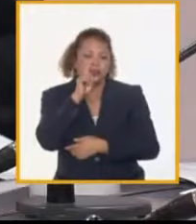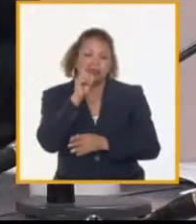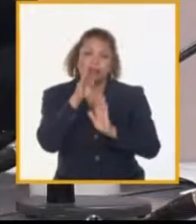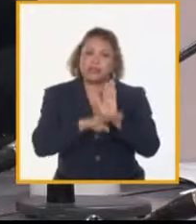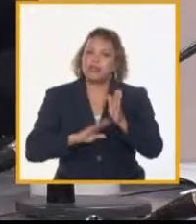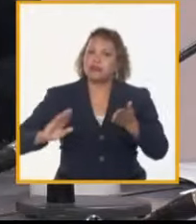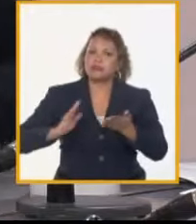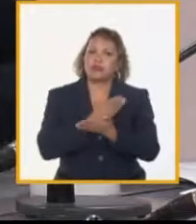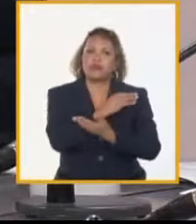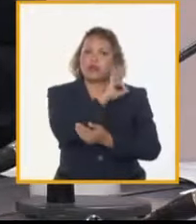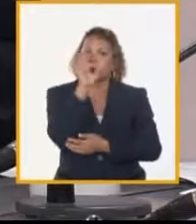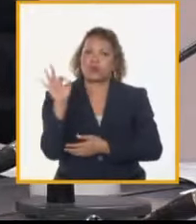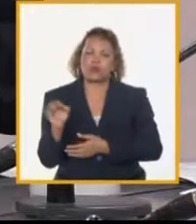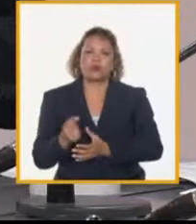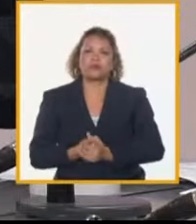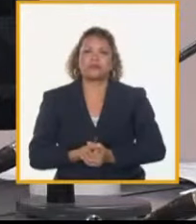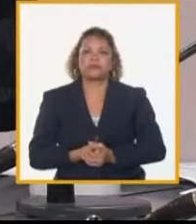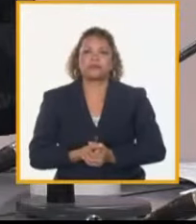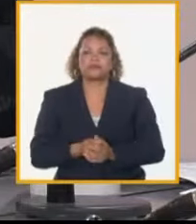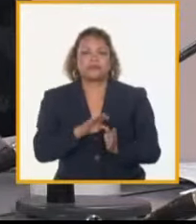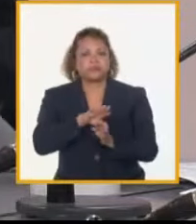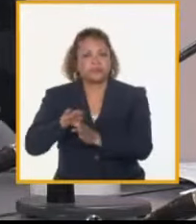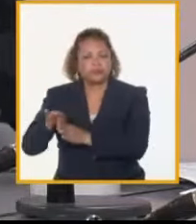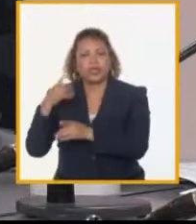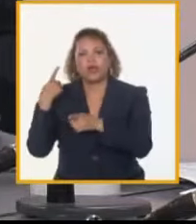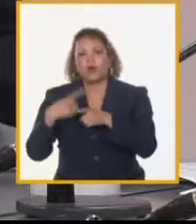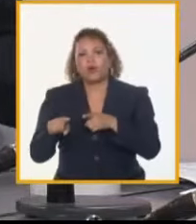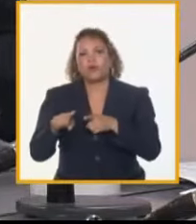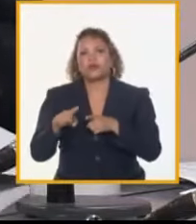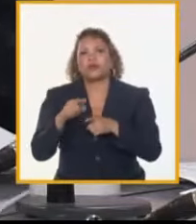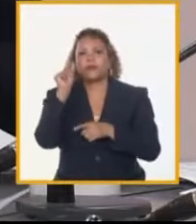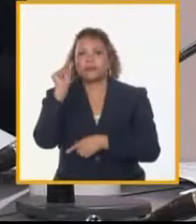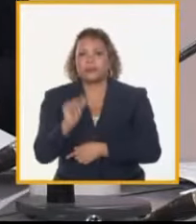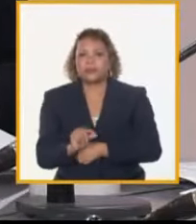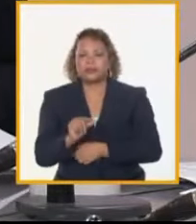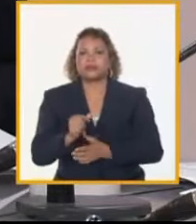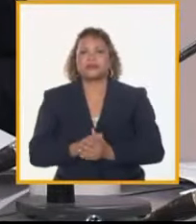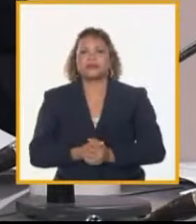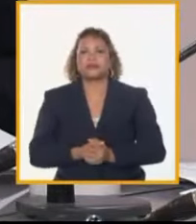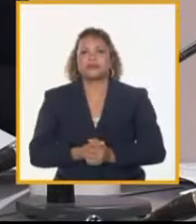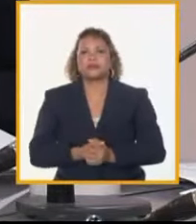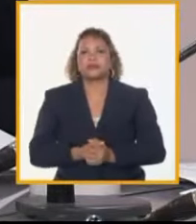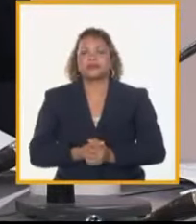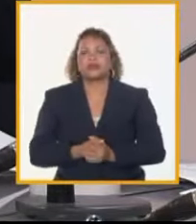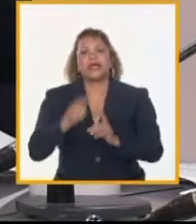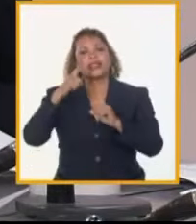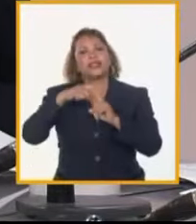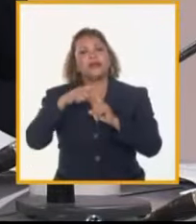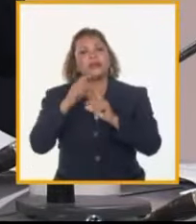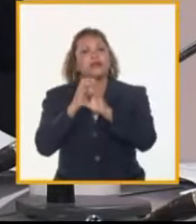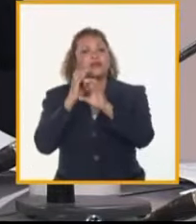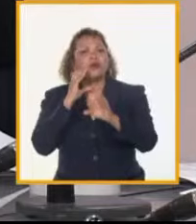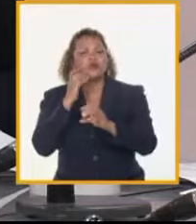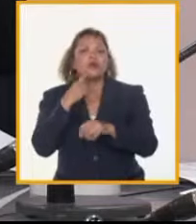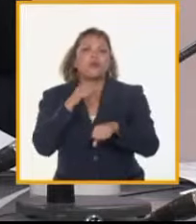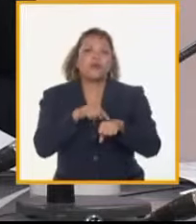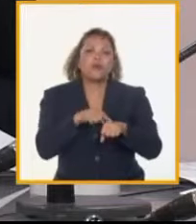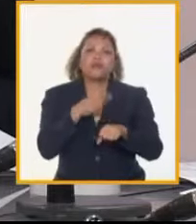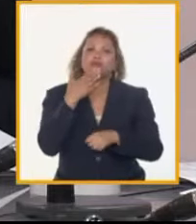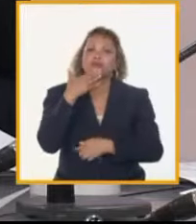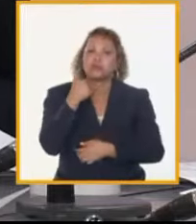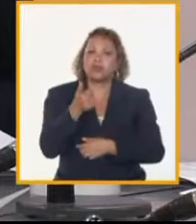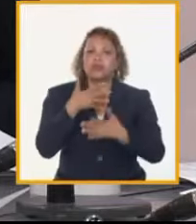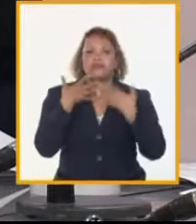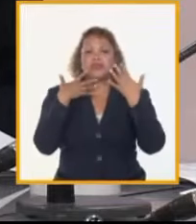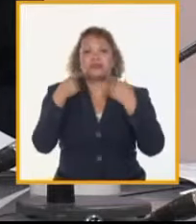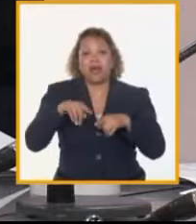drástica. Alguien que se presenta como OLSC81 dice, con respecto a ómnibus nacionales hubo un momento de gloria, pero actualmente es un relajo,